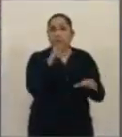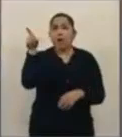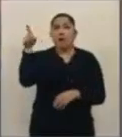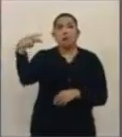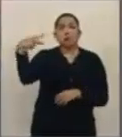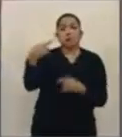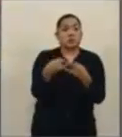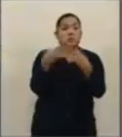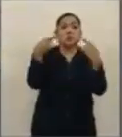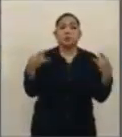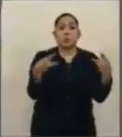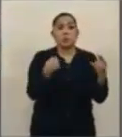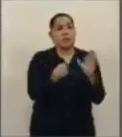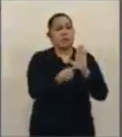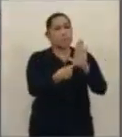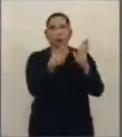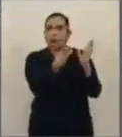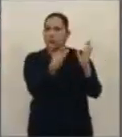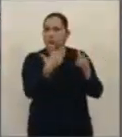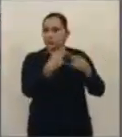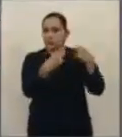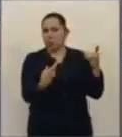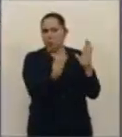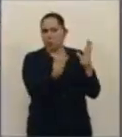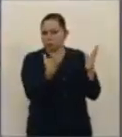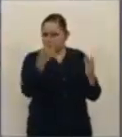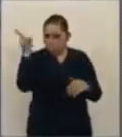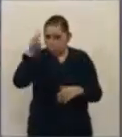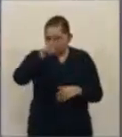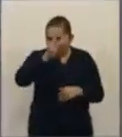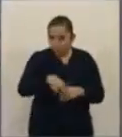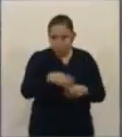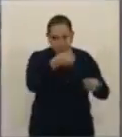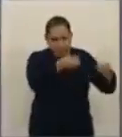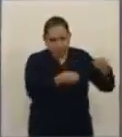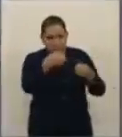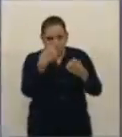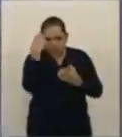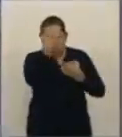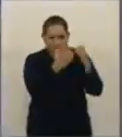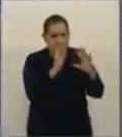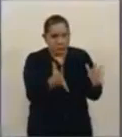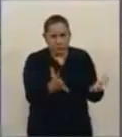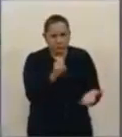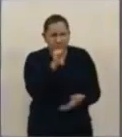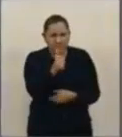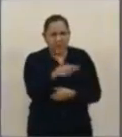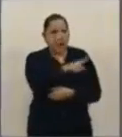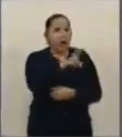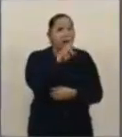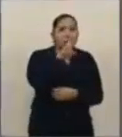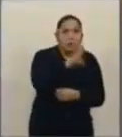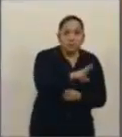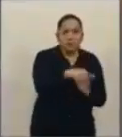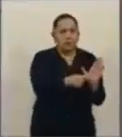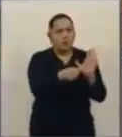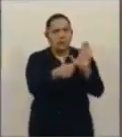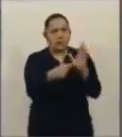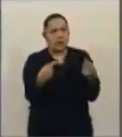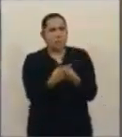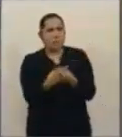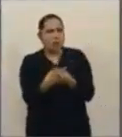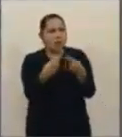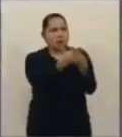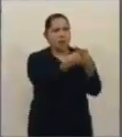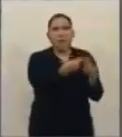inconsistencias y violaciones al debido proceso, e incluso contradicciones en los resultados presentados como